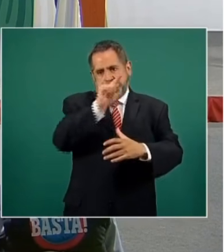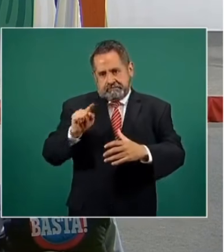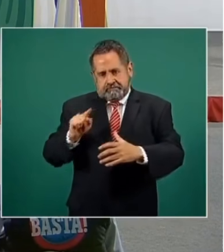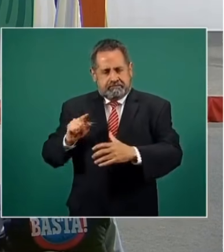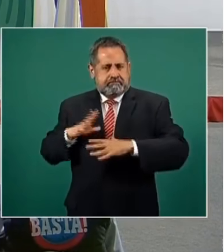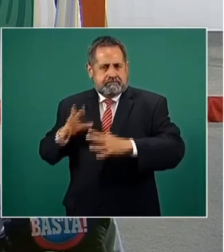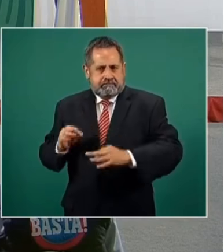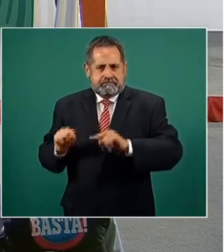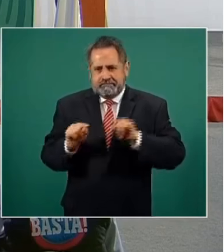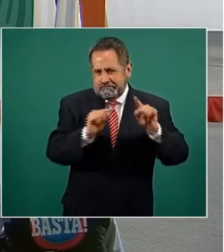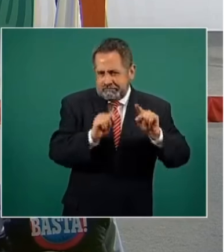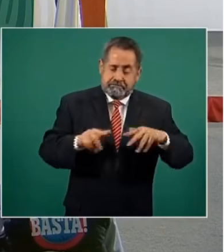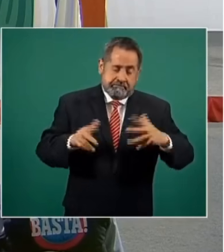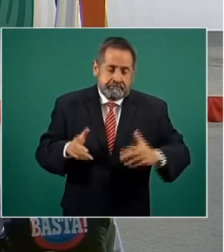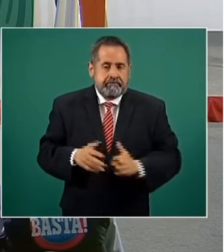Eso,